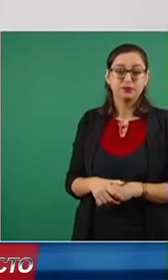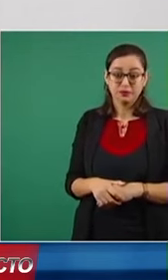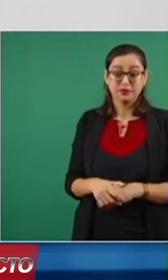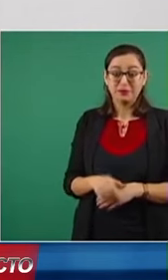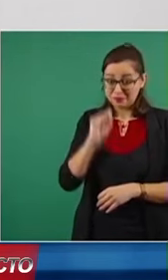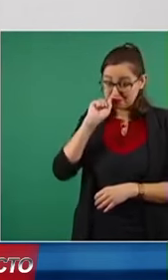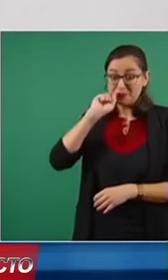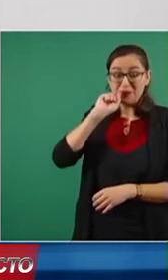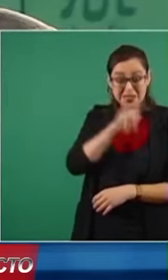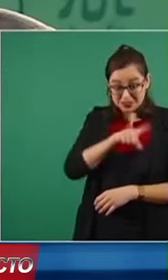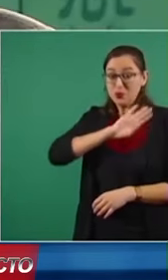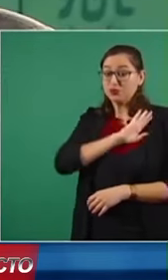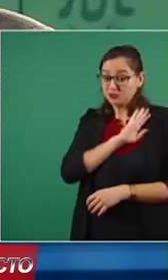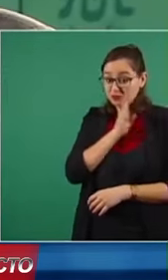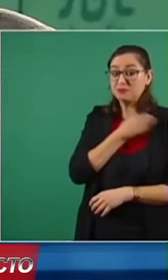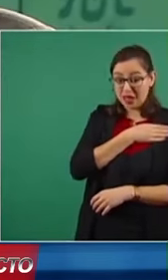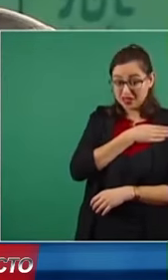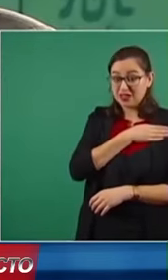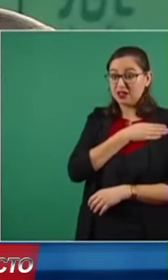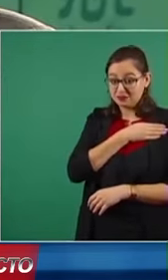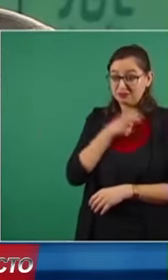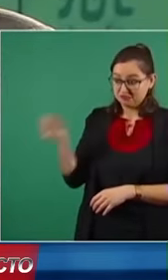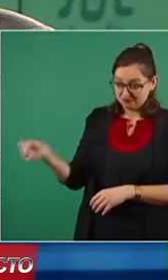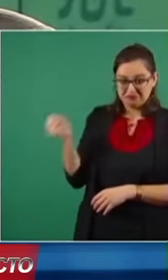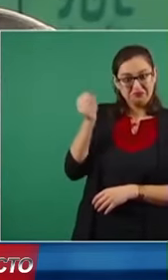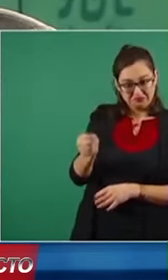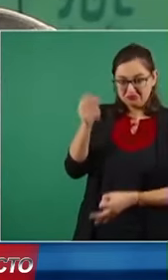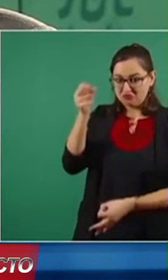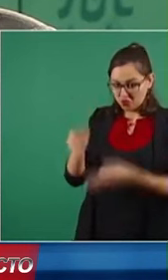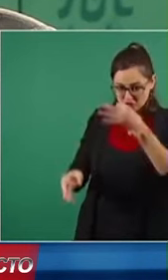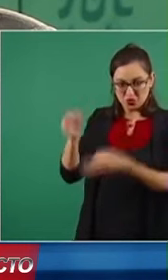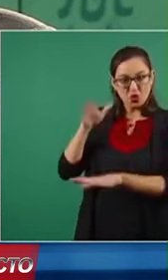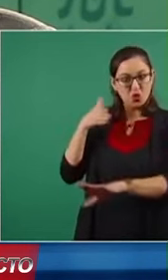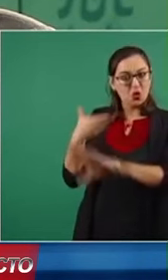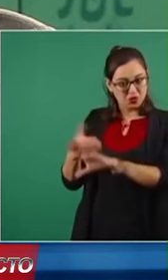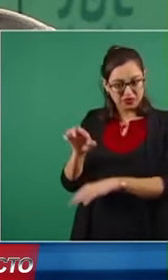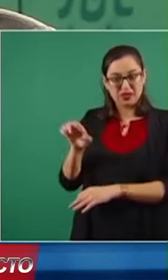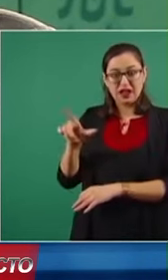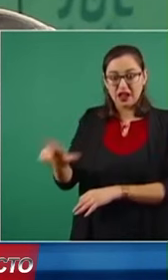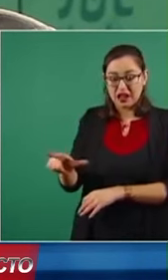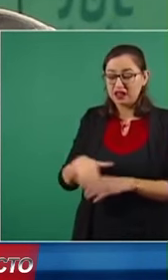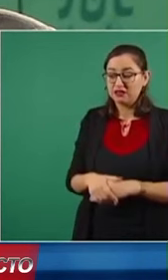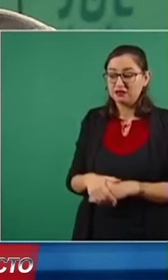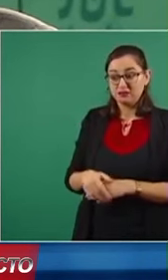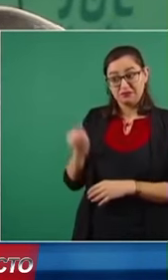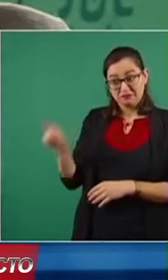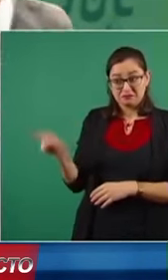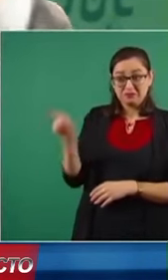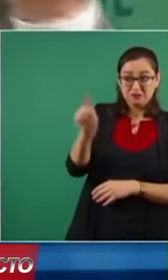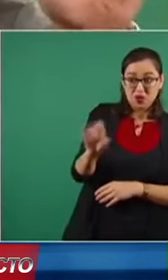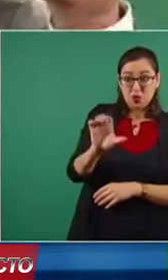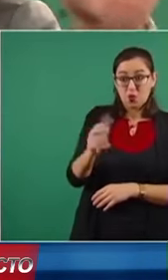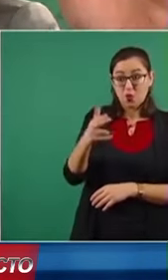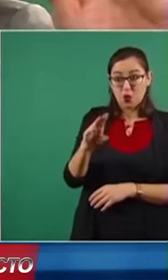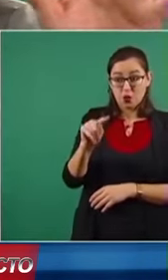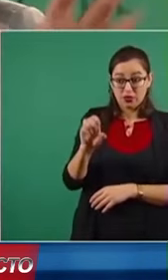receptor. No solo las leyes, las decisiones judiciales del Estado receptor. Entonces, bueno,